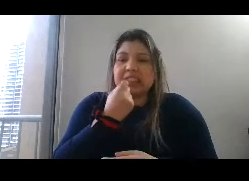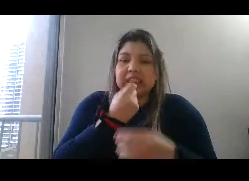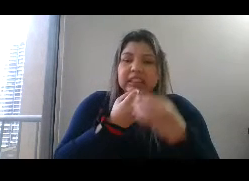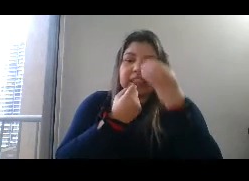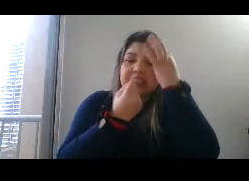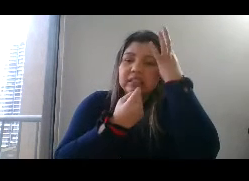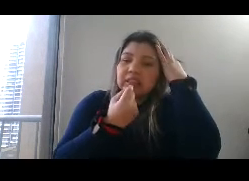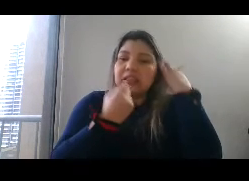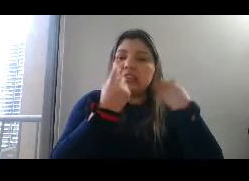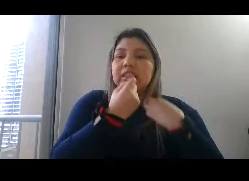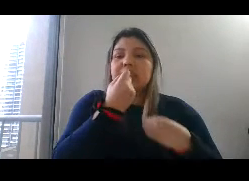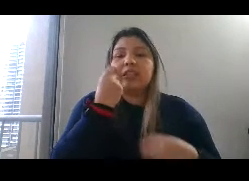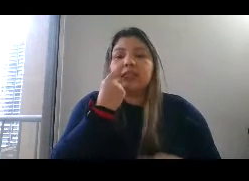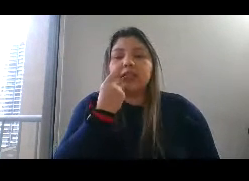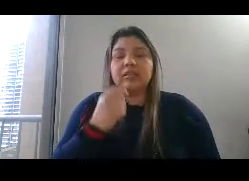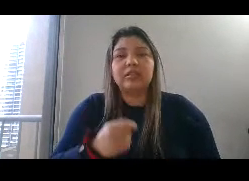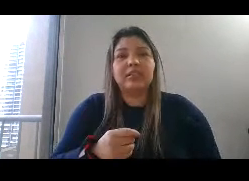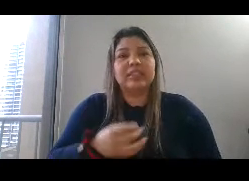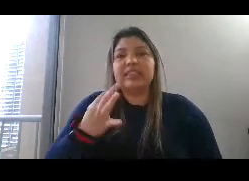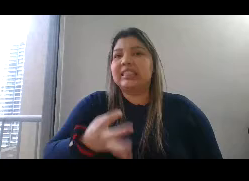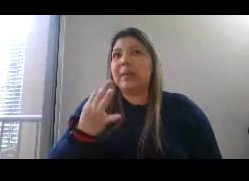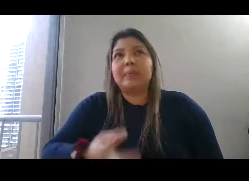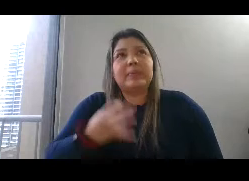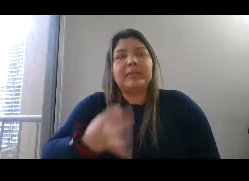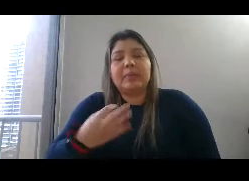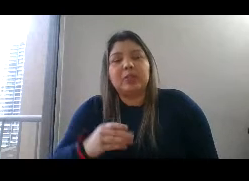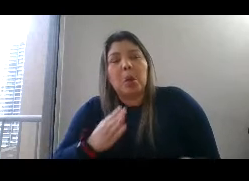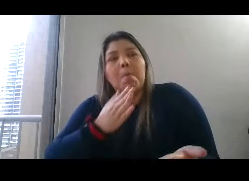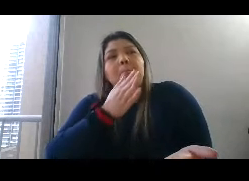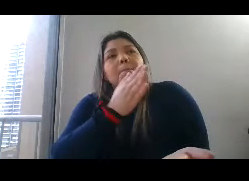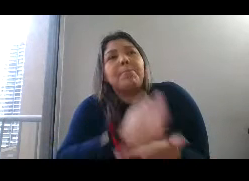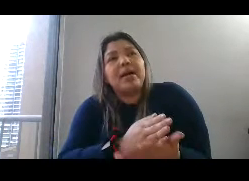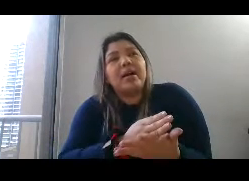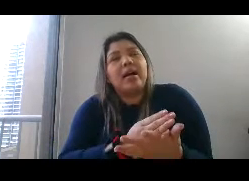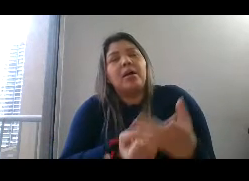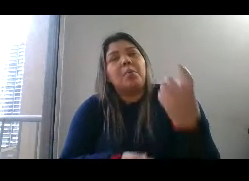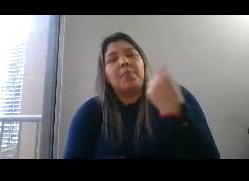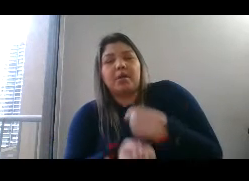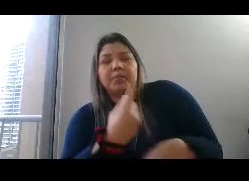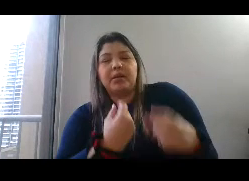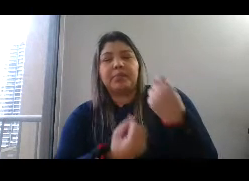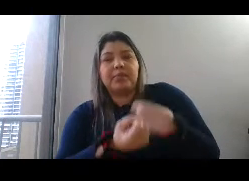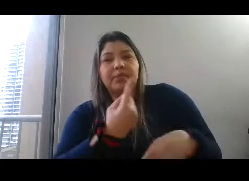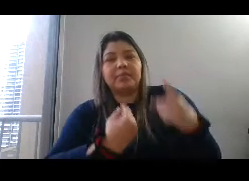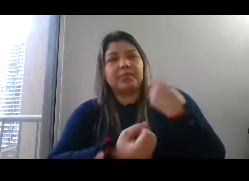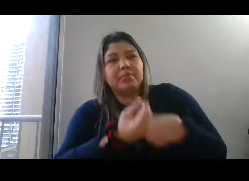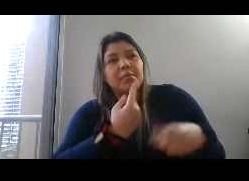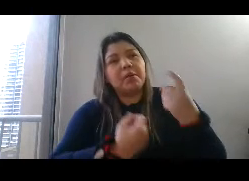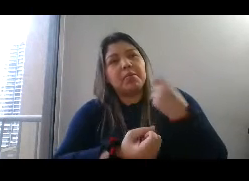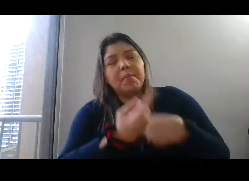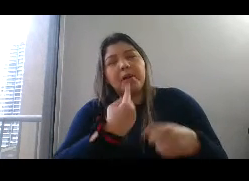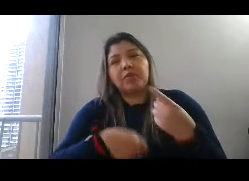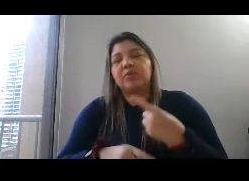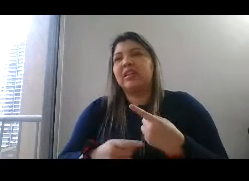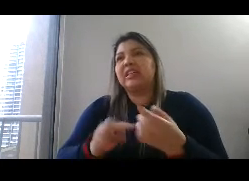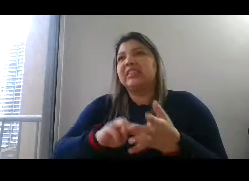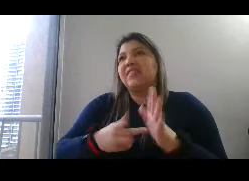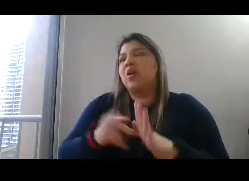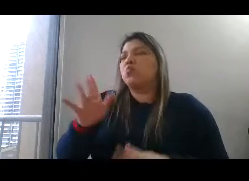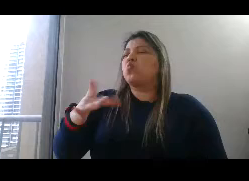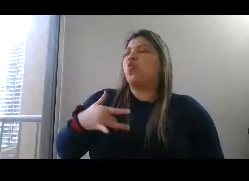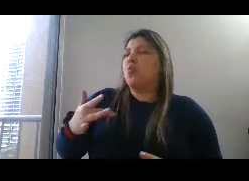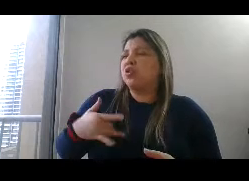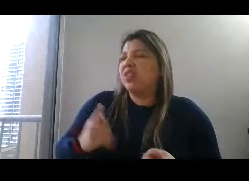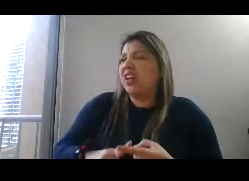una breve encuesta para ver si la atención me la pueden dar de manera inmediata o esa atención tiene espera. Entonces,